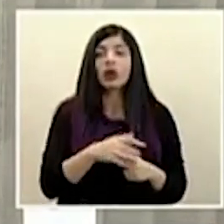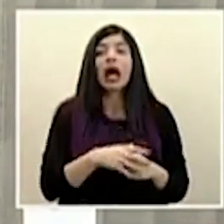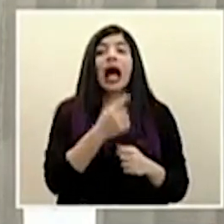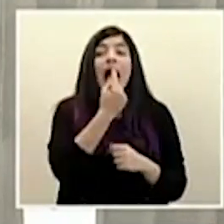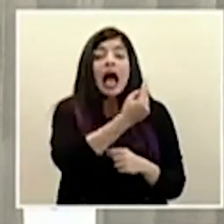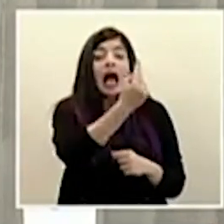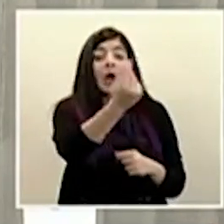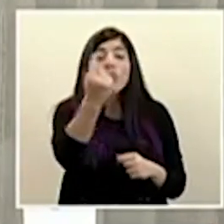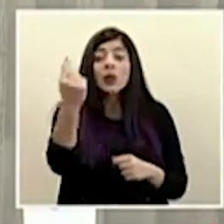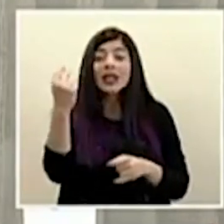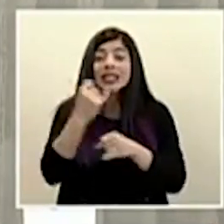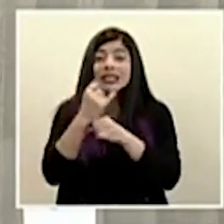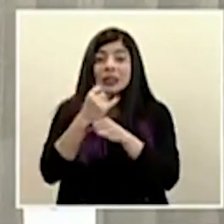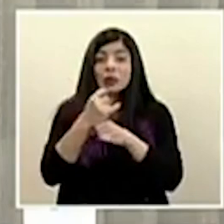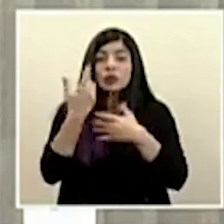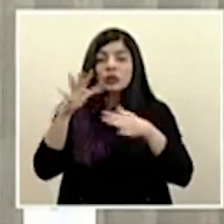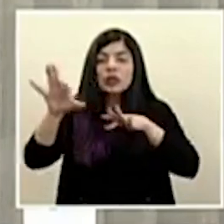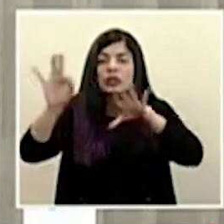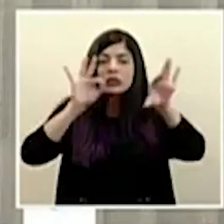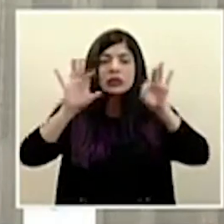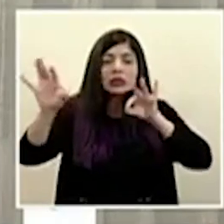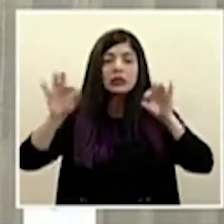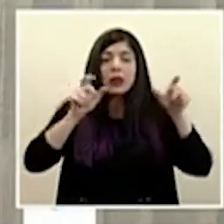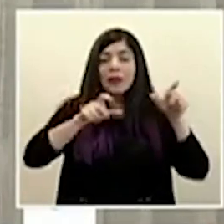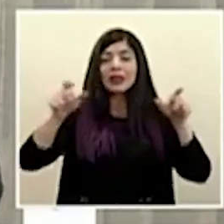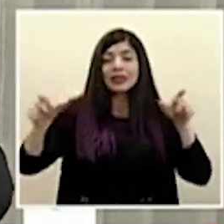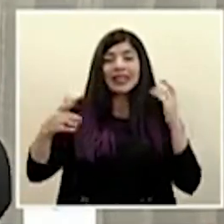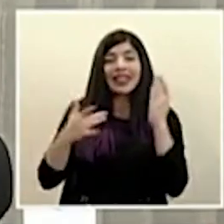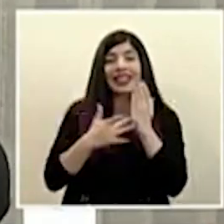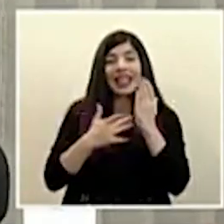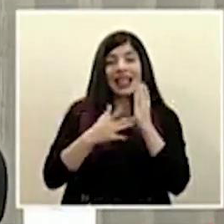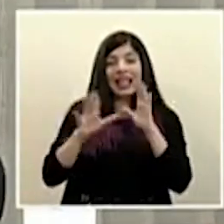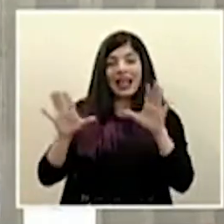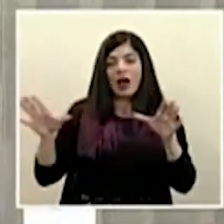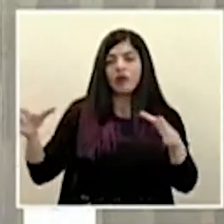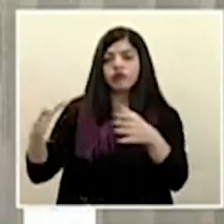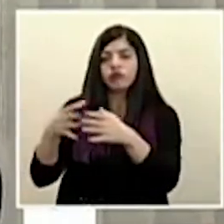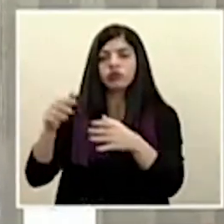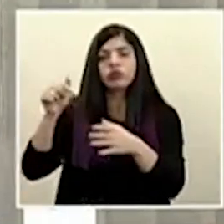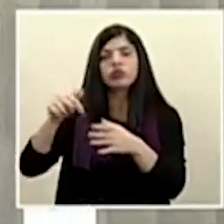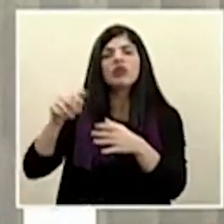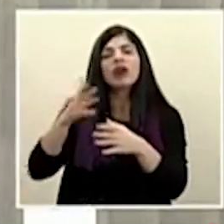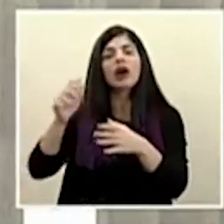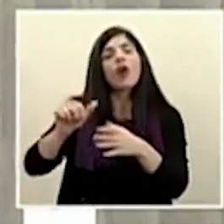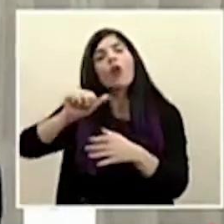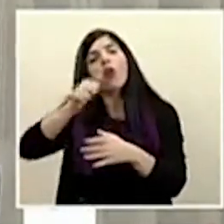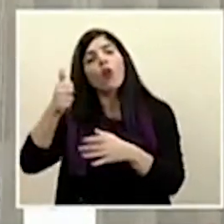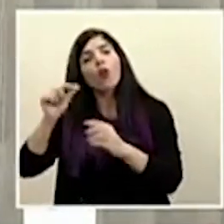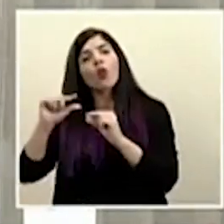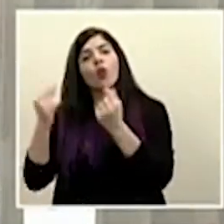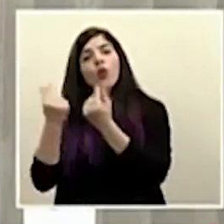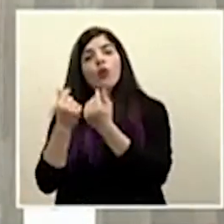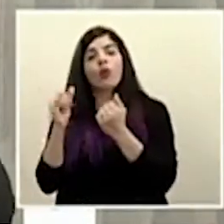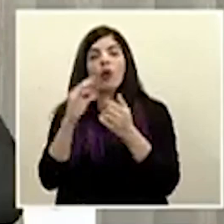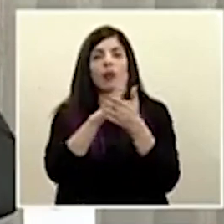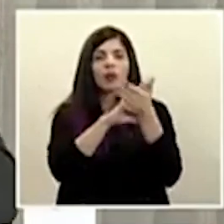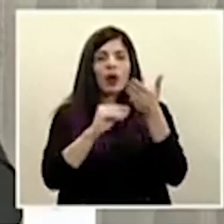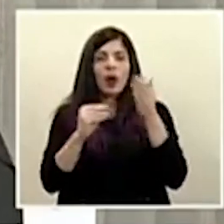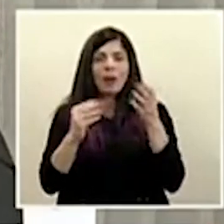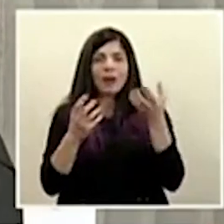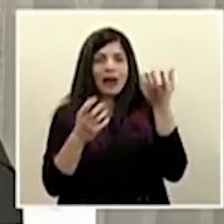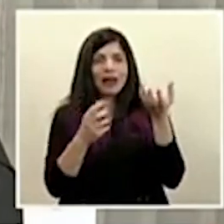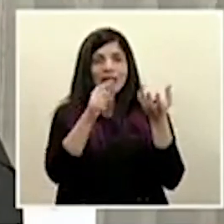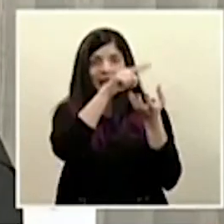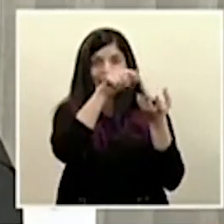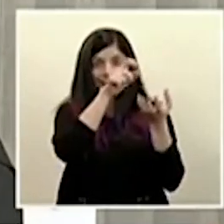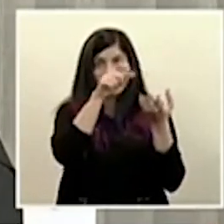esas instituciones ha instruido a sus equipos técnicos a formar un grupo espejo con la